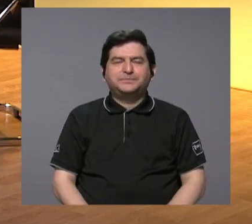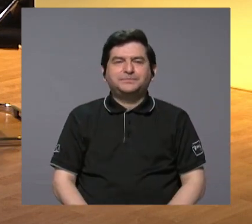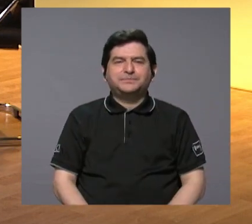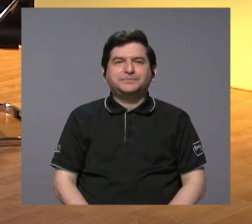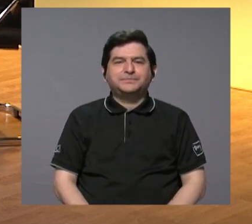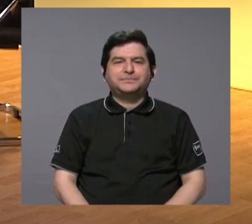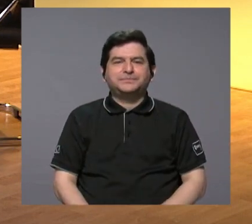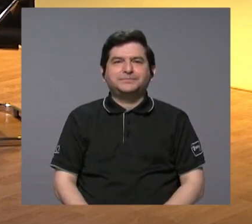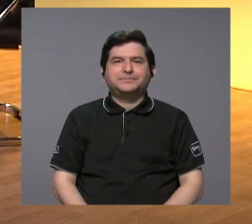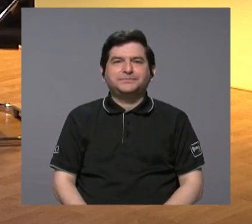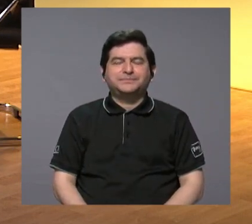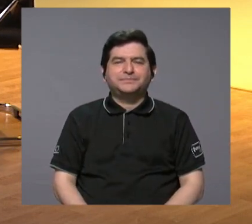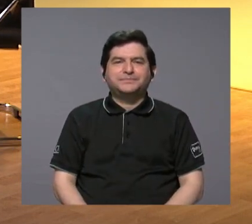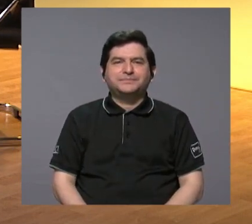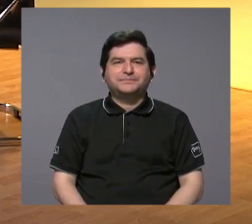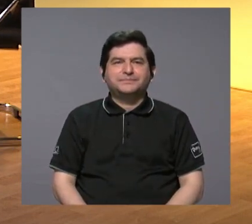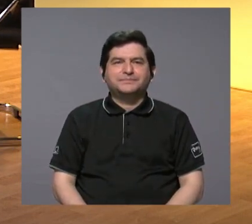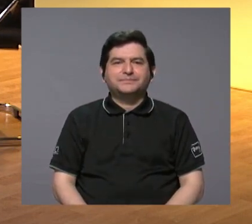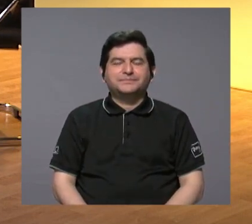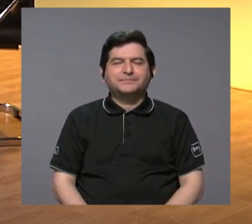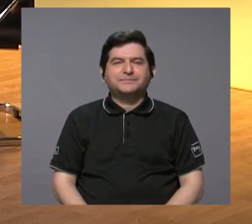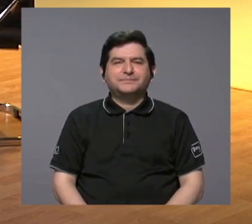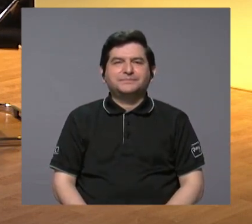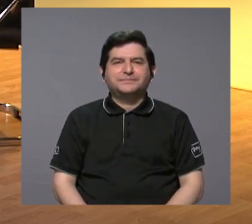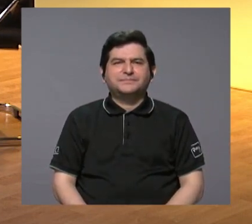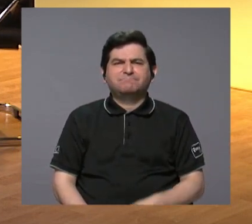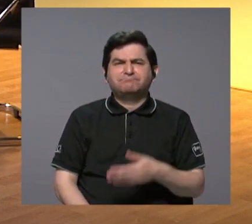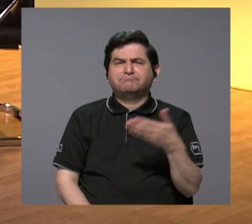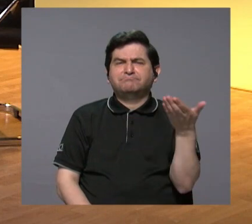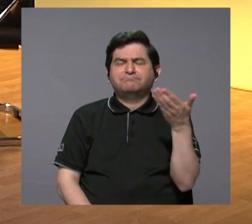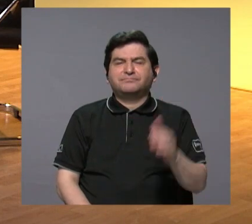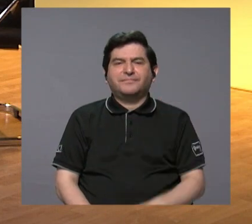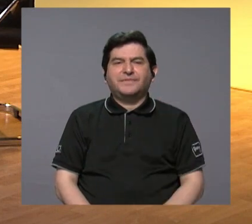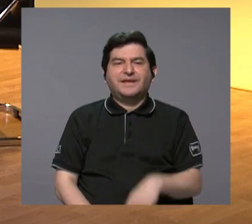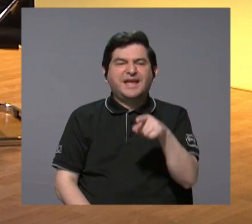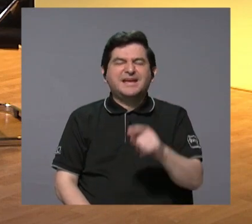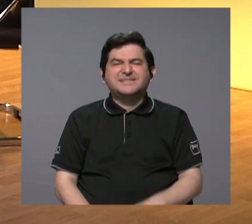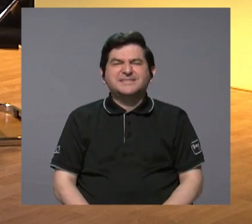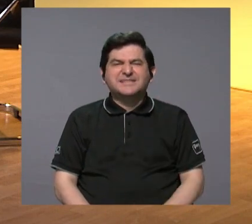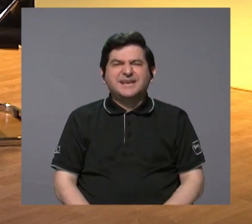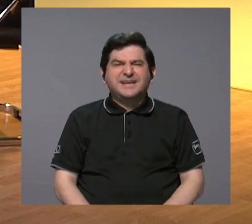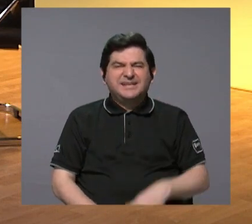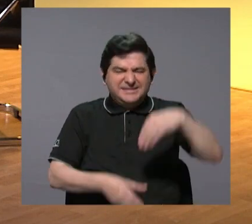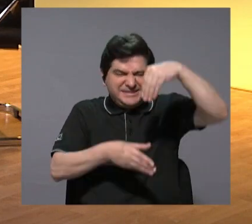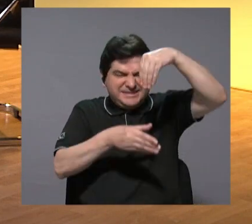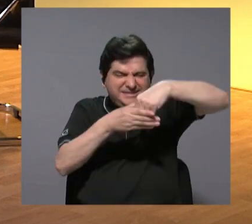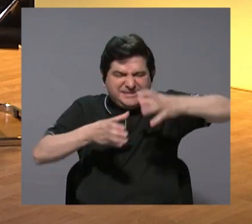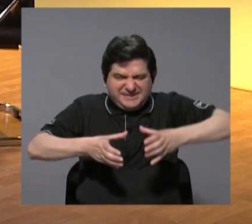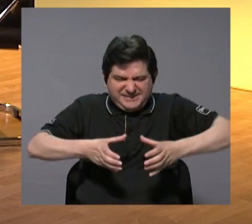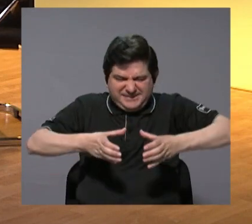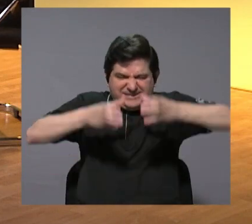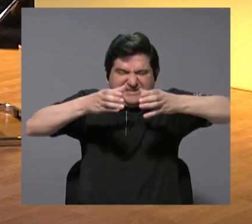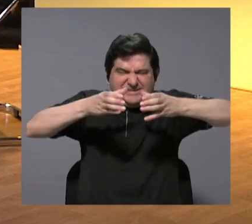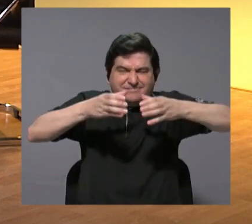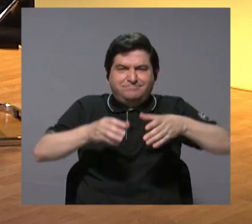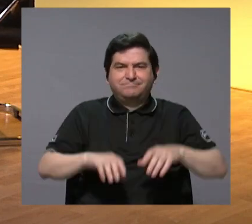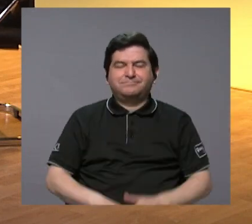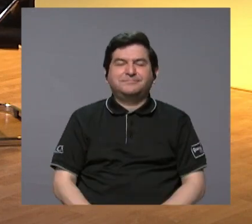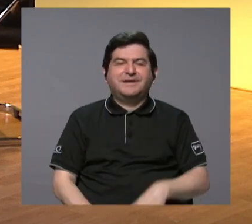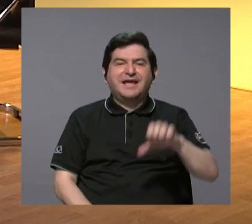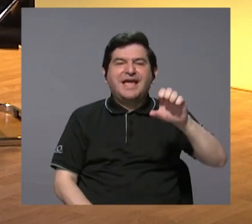Carlos Pagni. Correcto. Es el ensilamiento. Y es esos